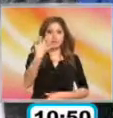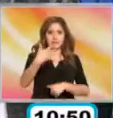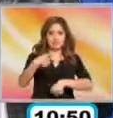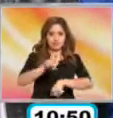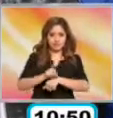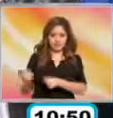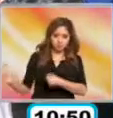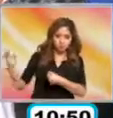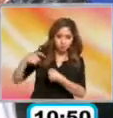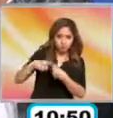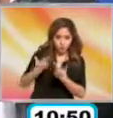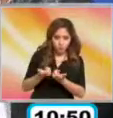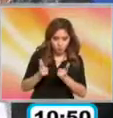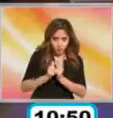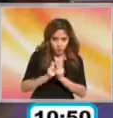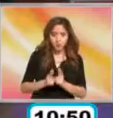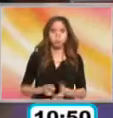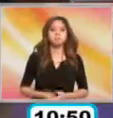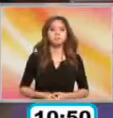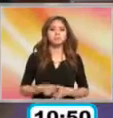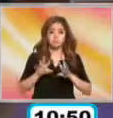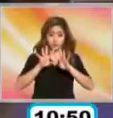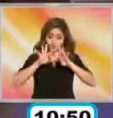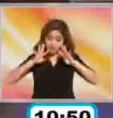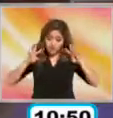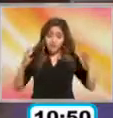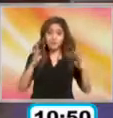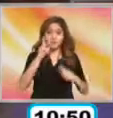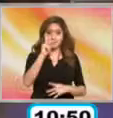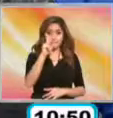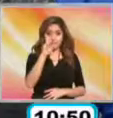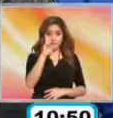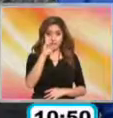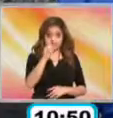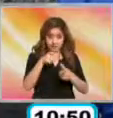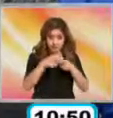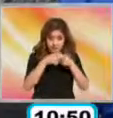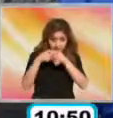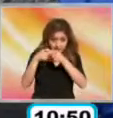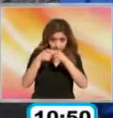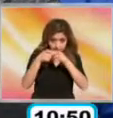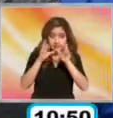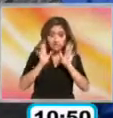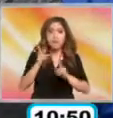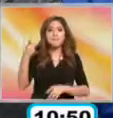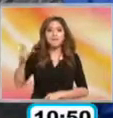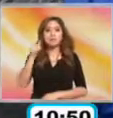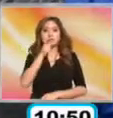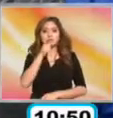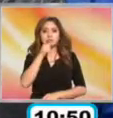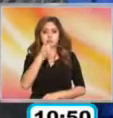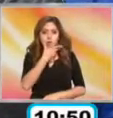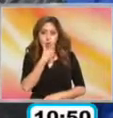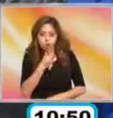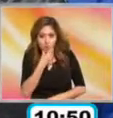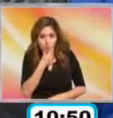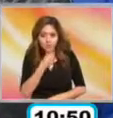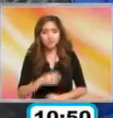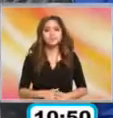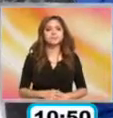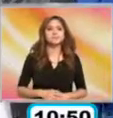poco. entrar en la agrupación. Digo, porque en conferencia de prensa presentan este material discográfico y todavía no estaba mi amigo, ¿no?